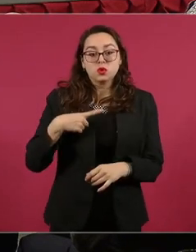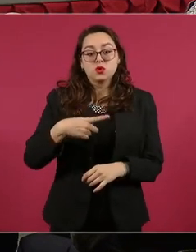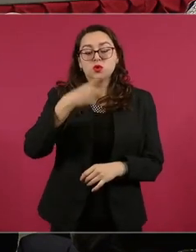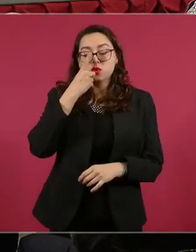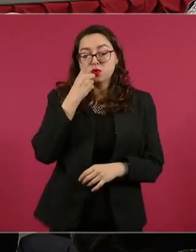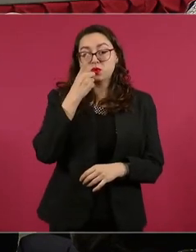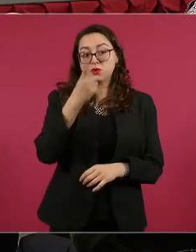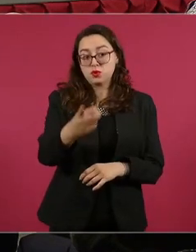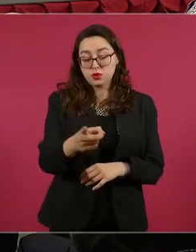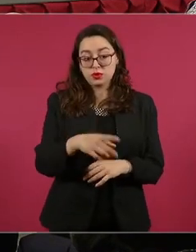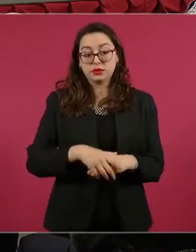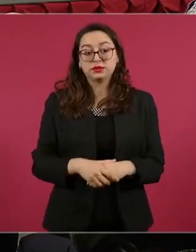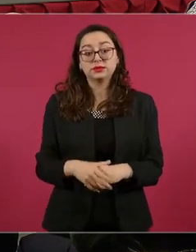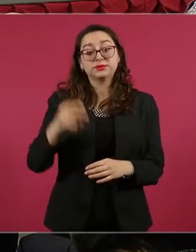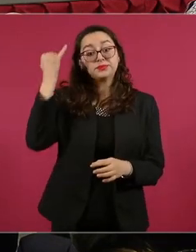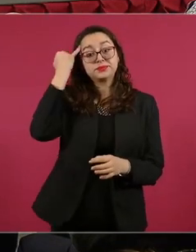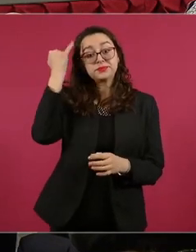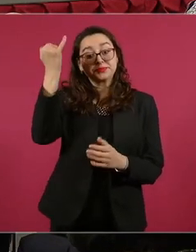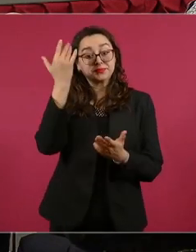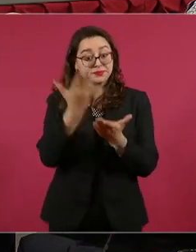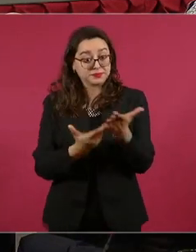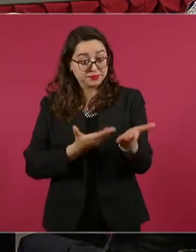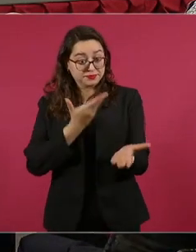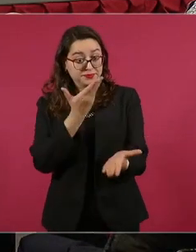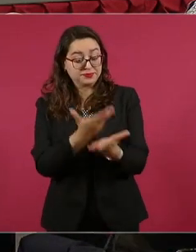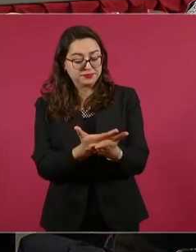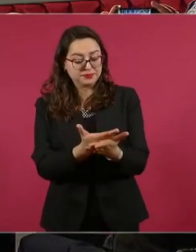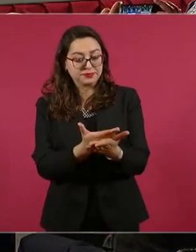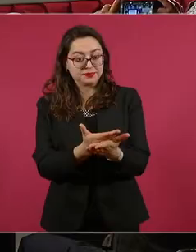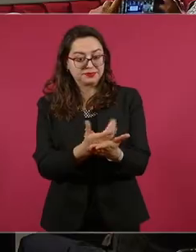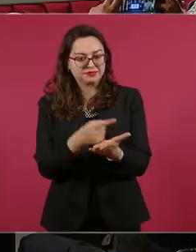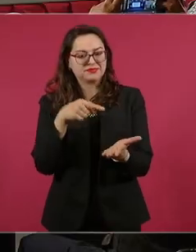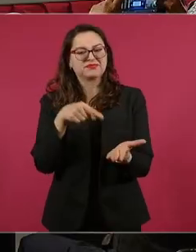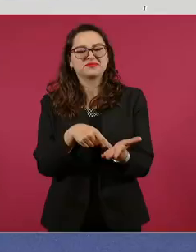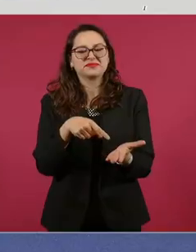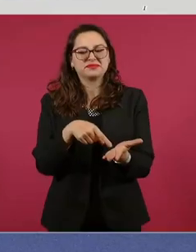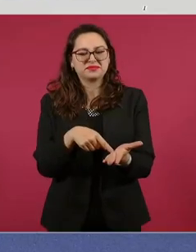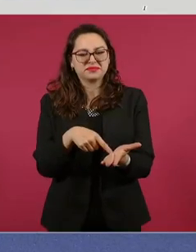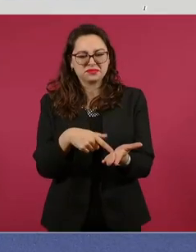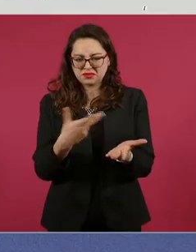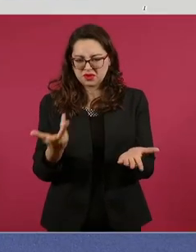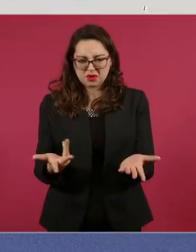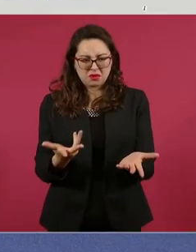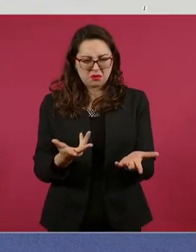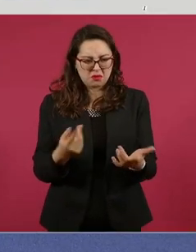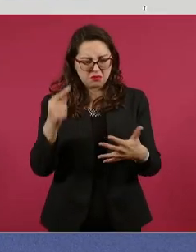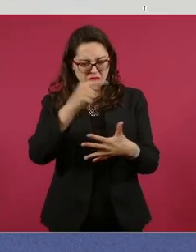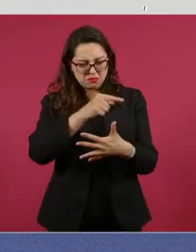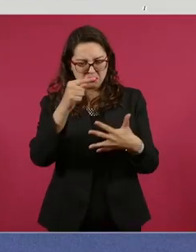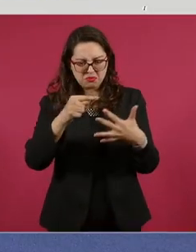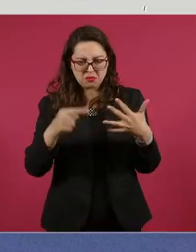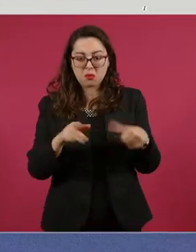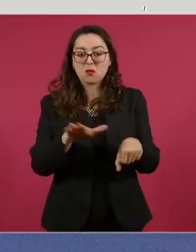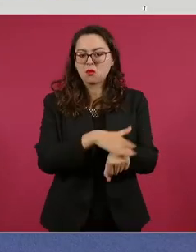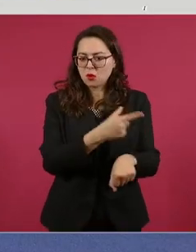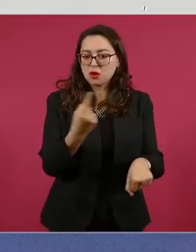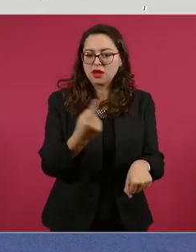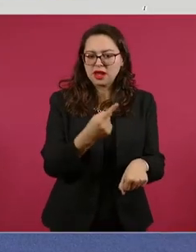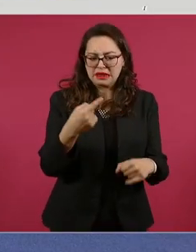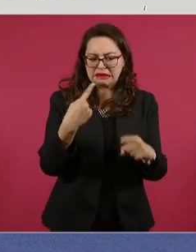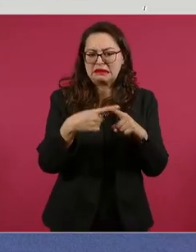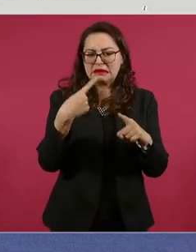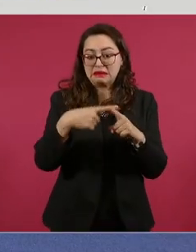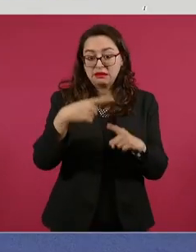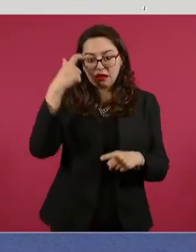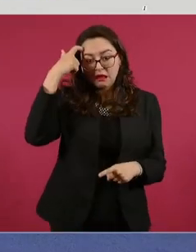esta iniciativa de reforma constitucional recoge los resultados obtenidos en el proceso de diálogo y consulta